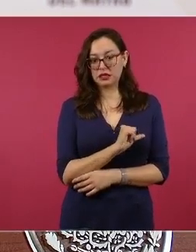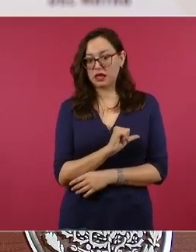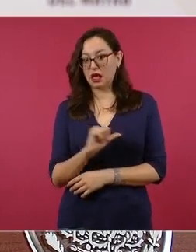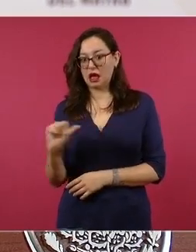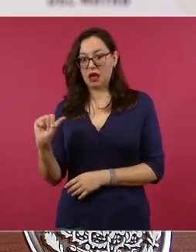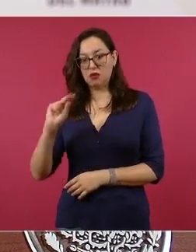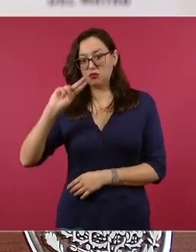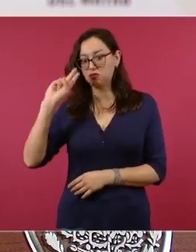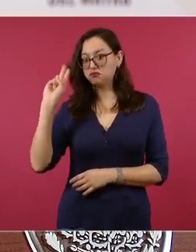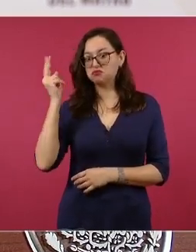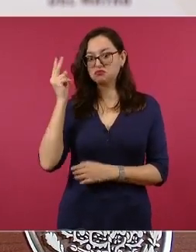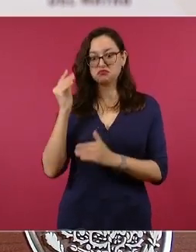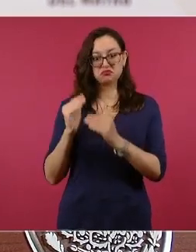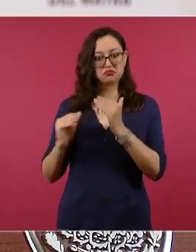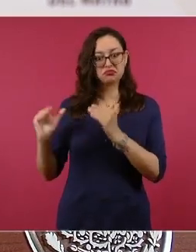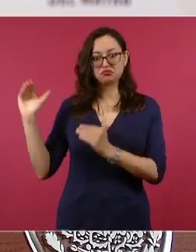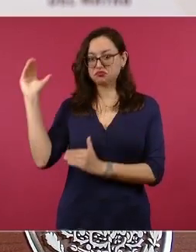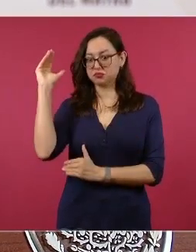posgrado.